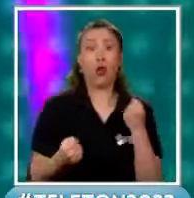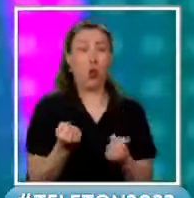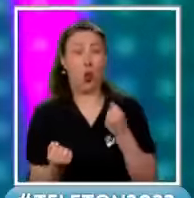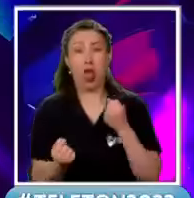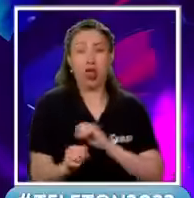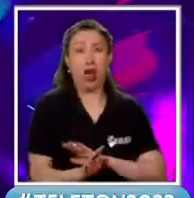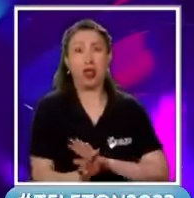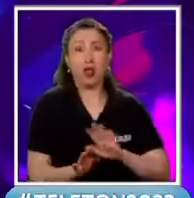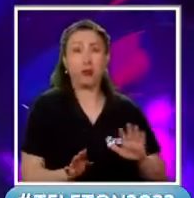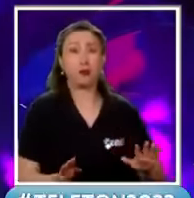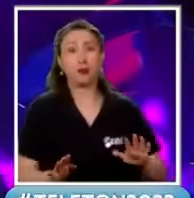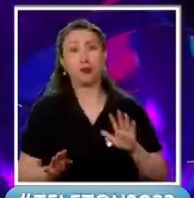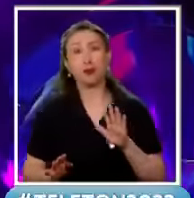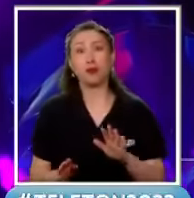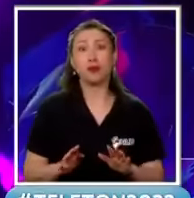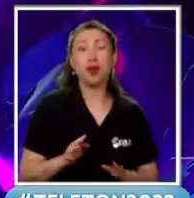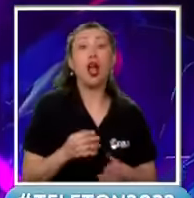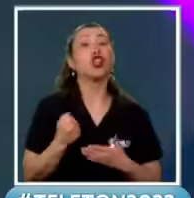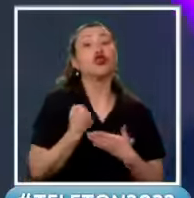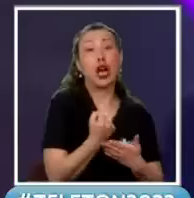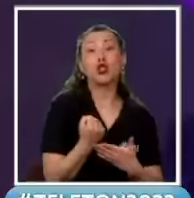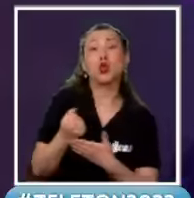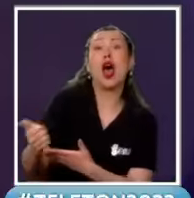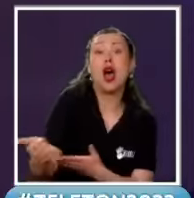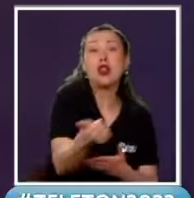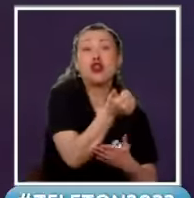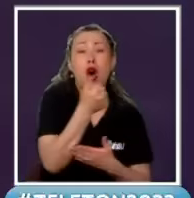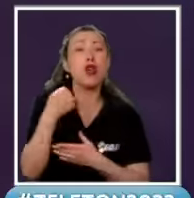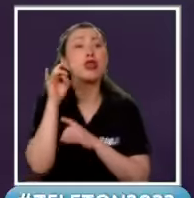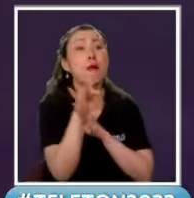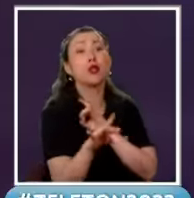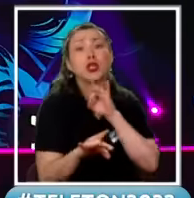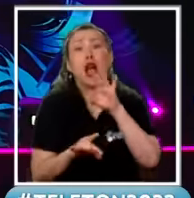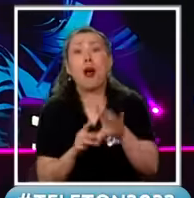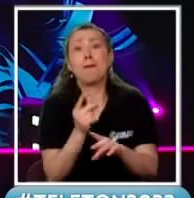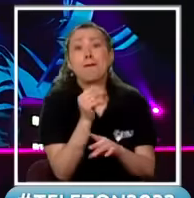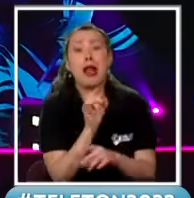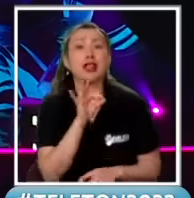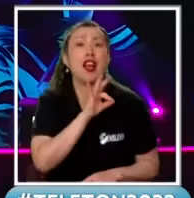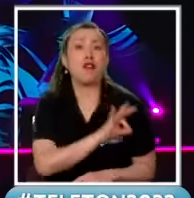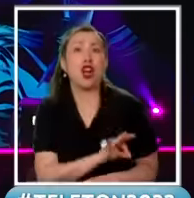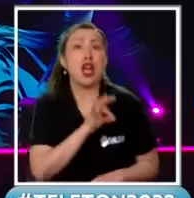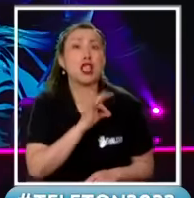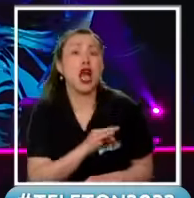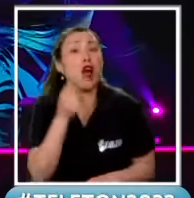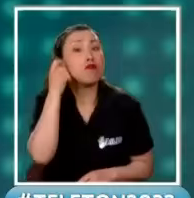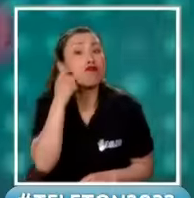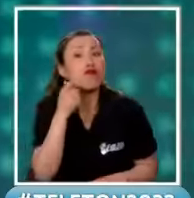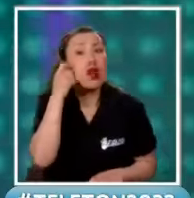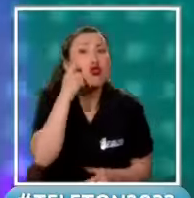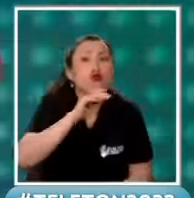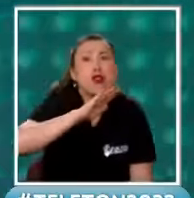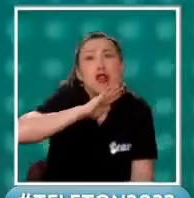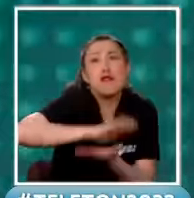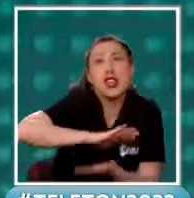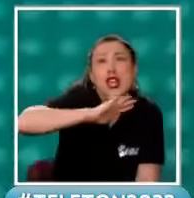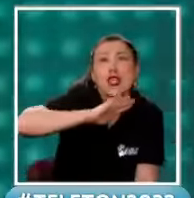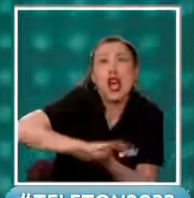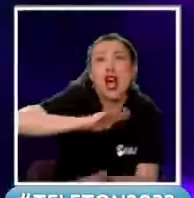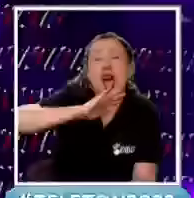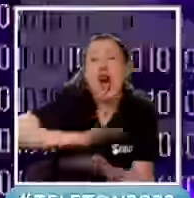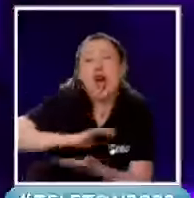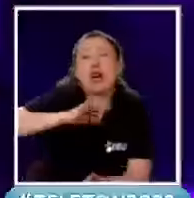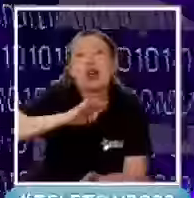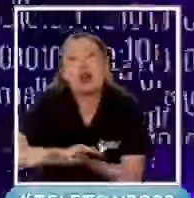express. Todos a ayudar, a depositar. Es una fiesta, cumplí la